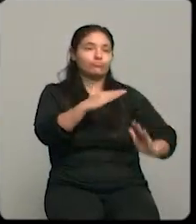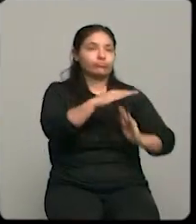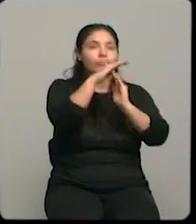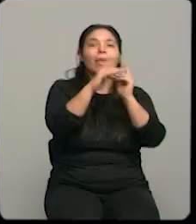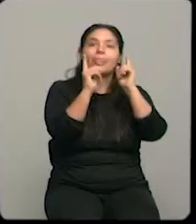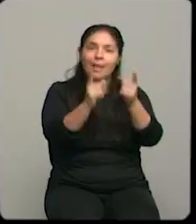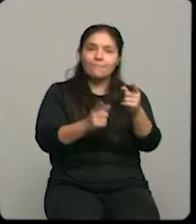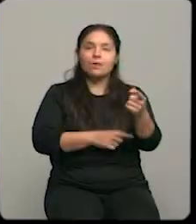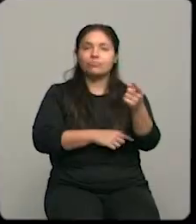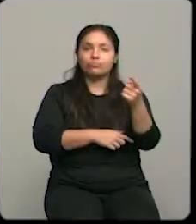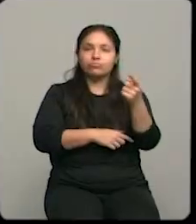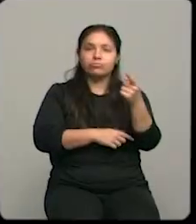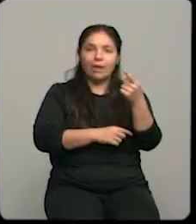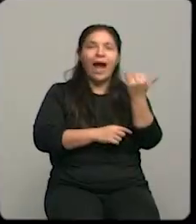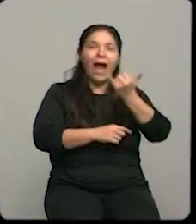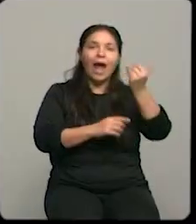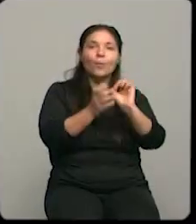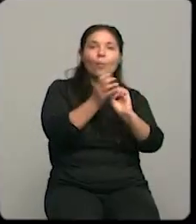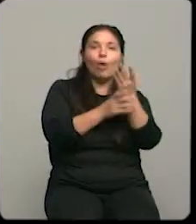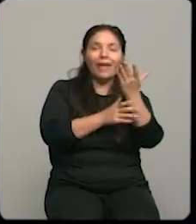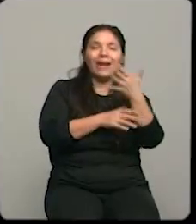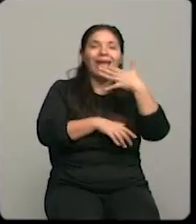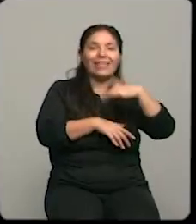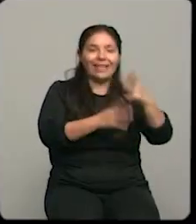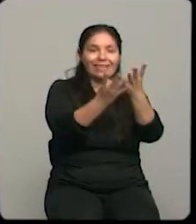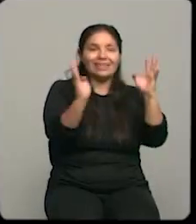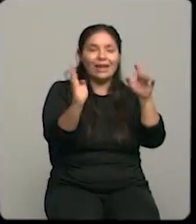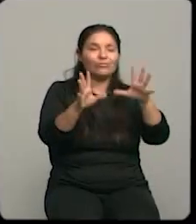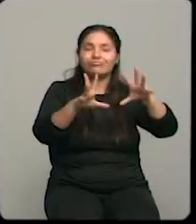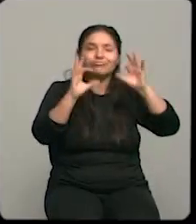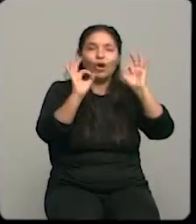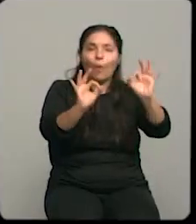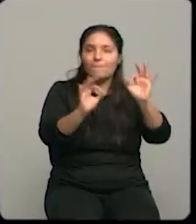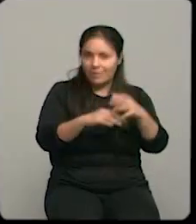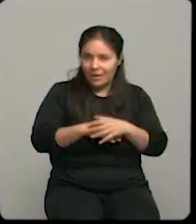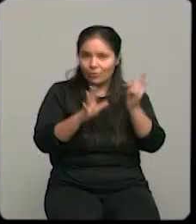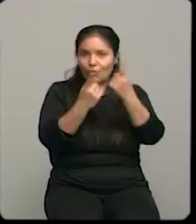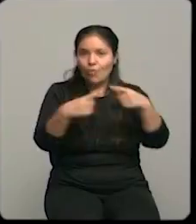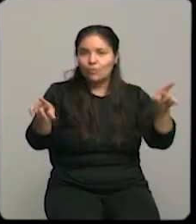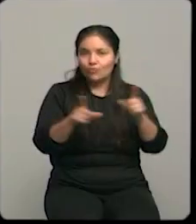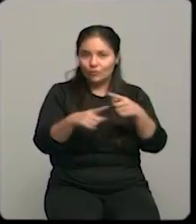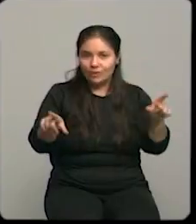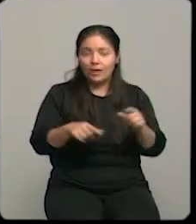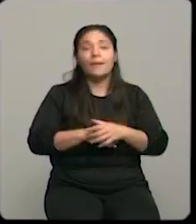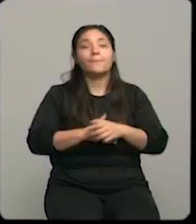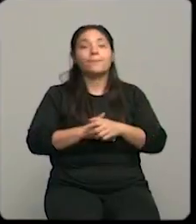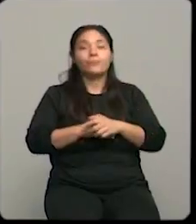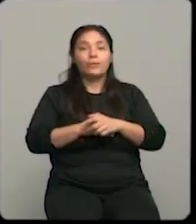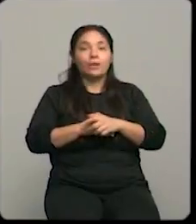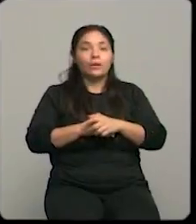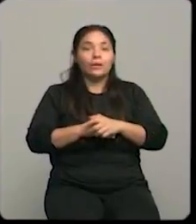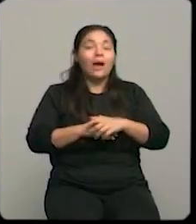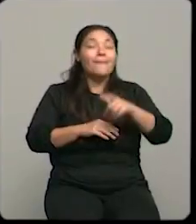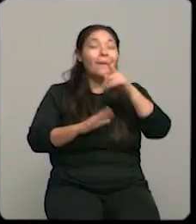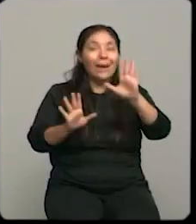esta concepción moderna de entender a las orquestas como un todo, ¿no? Claro. En esa integración. Creo que los brasileños nos llevan algunos